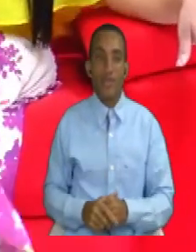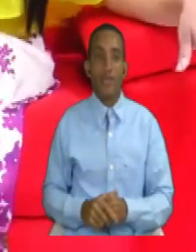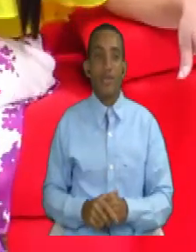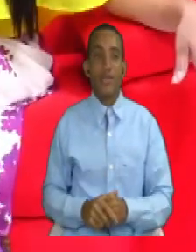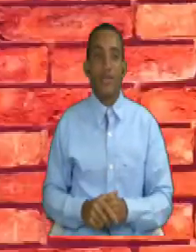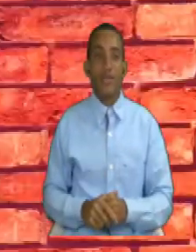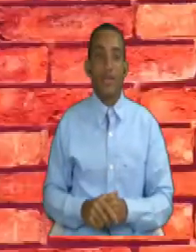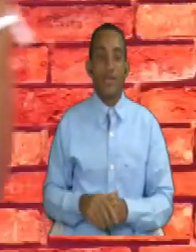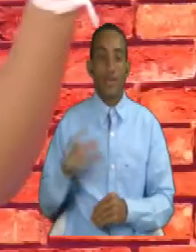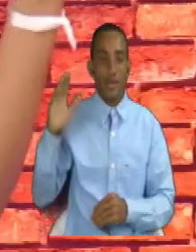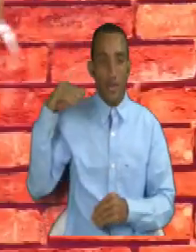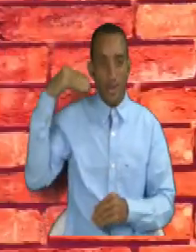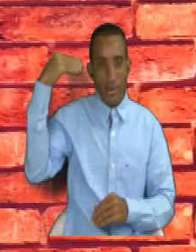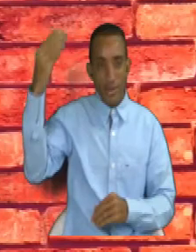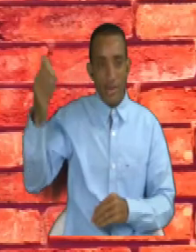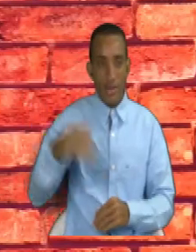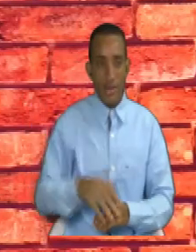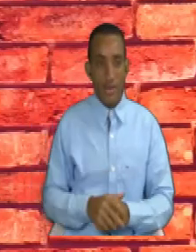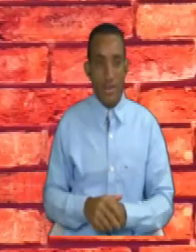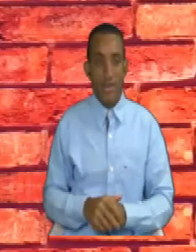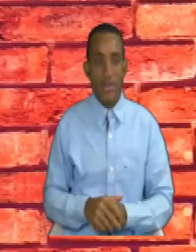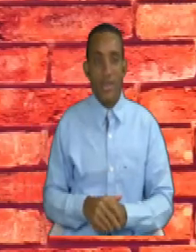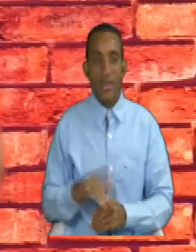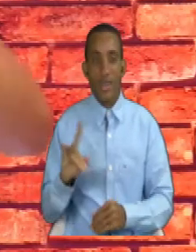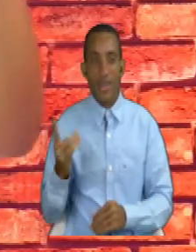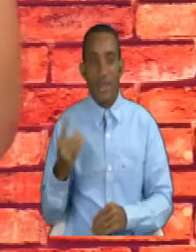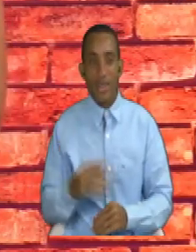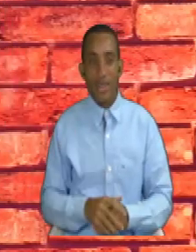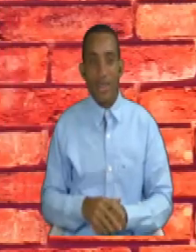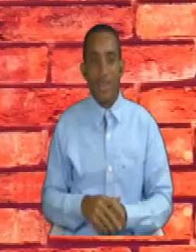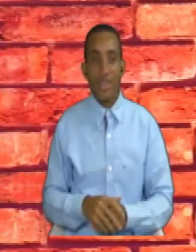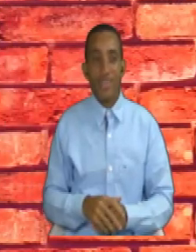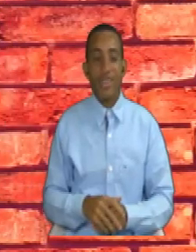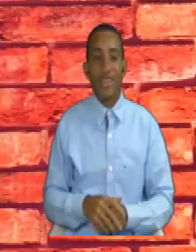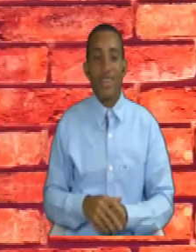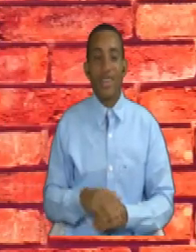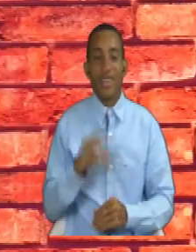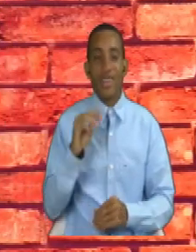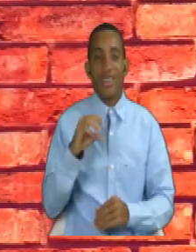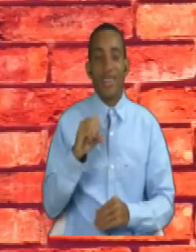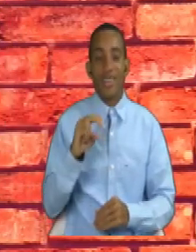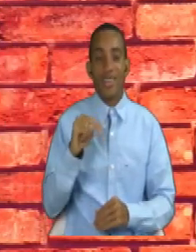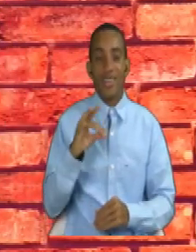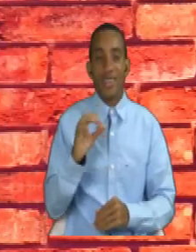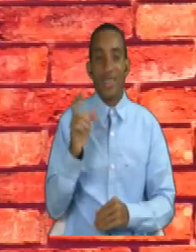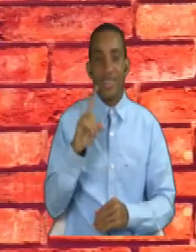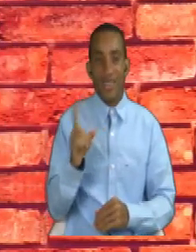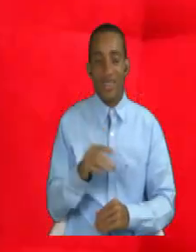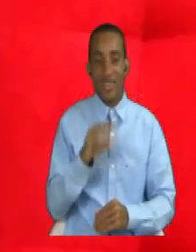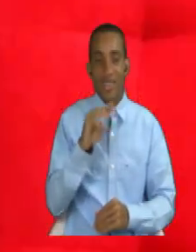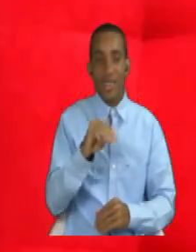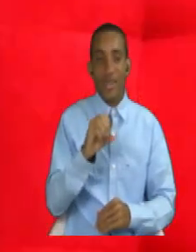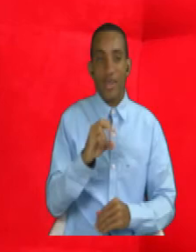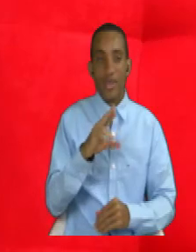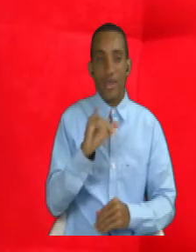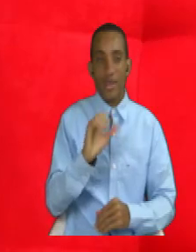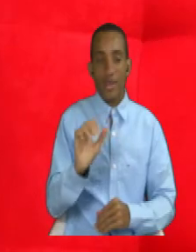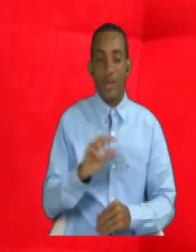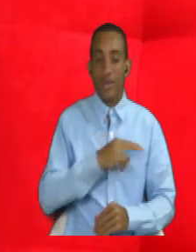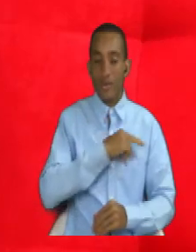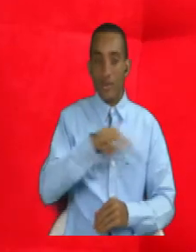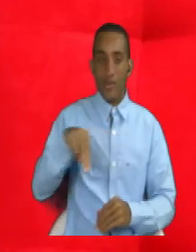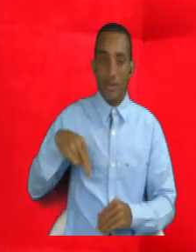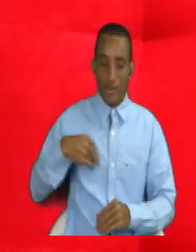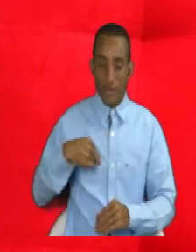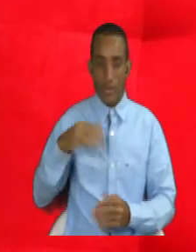próxima que grabayas a hacer un bonus track de la canción o algo, tú dices, y el de los montes de María. Oiga, eso ha tenido también. Nosotros, pues, en esta